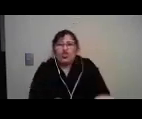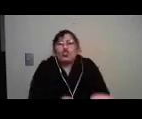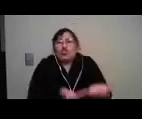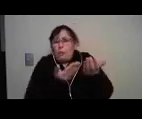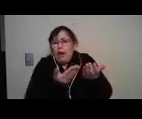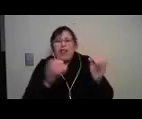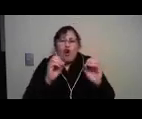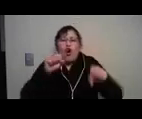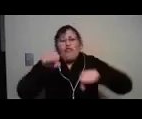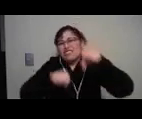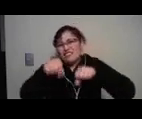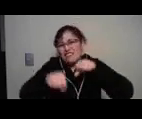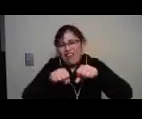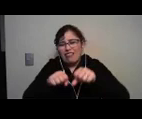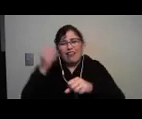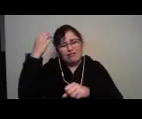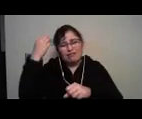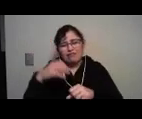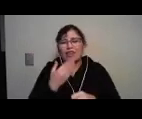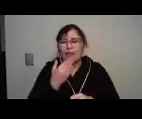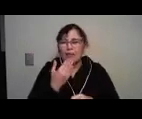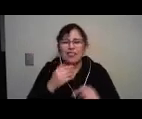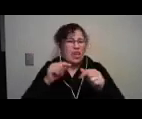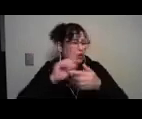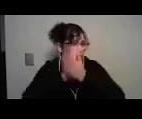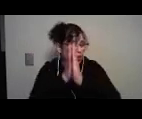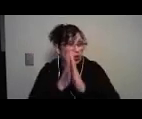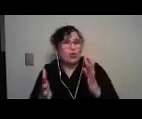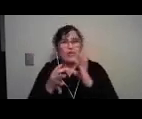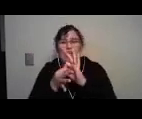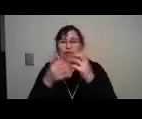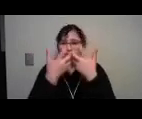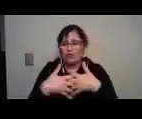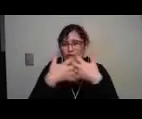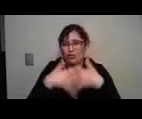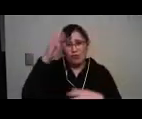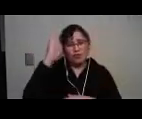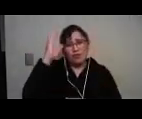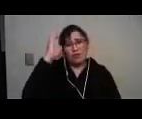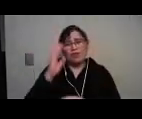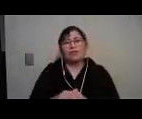está asociado a las funciones cognitivas, ¿ya? Y de cierta manera lo que marca diferencia